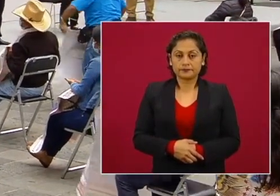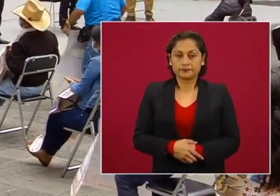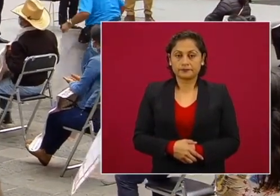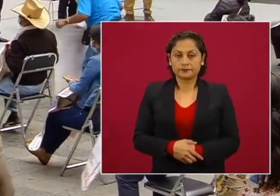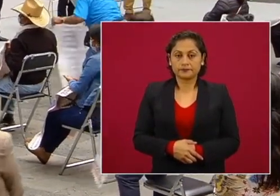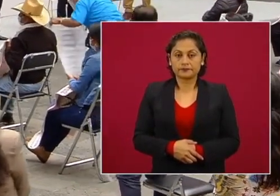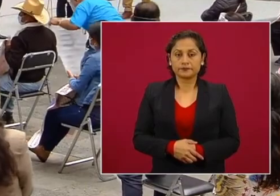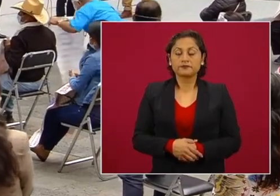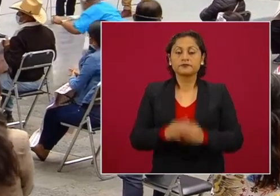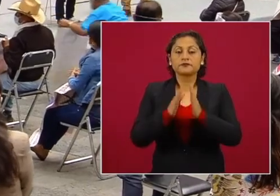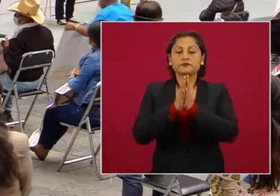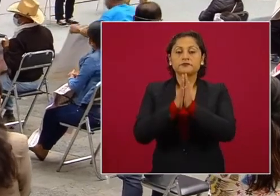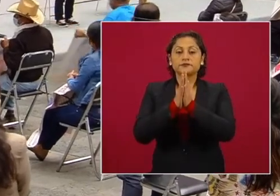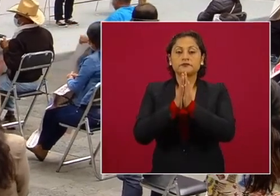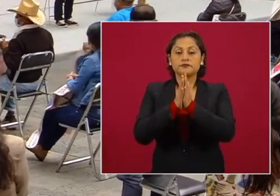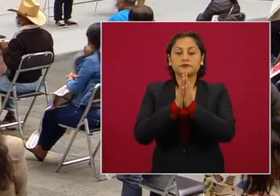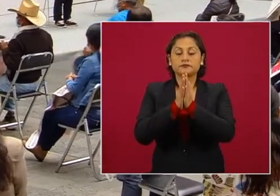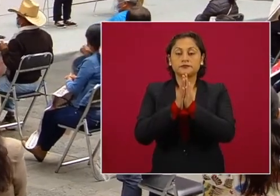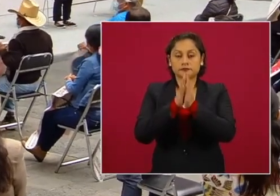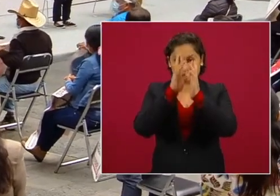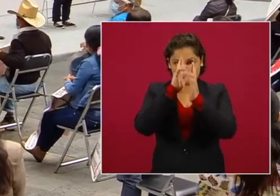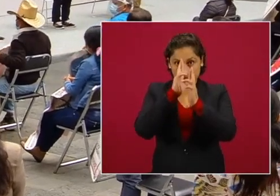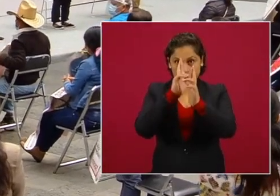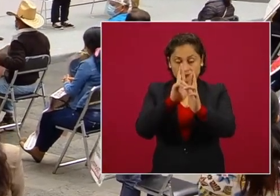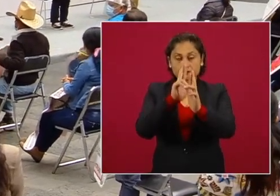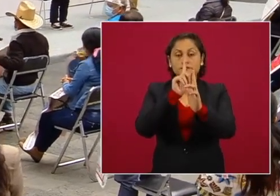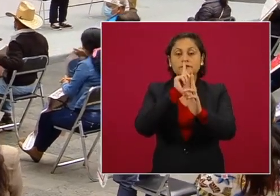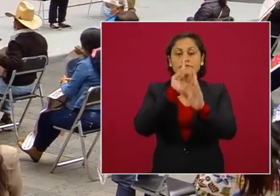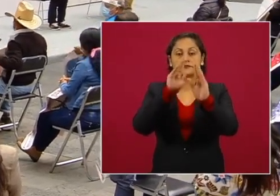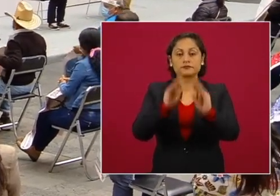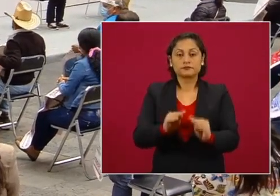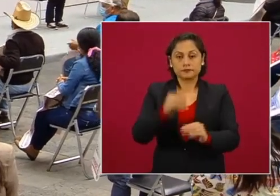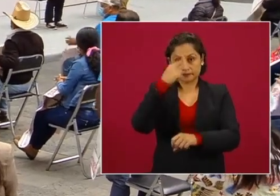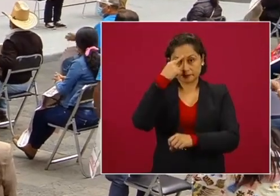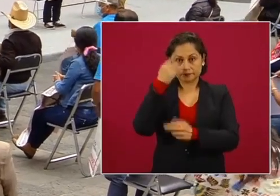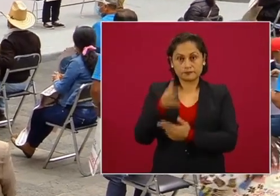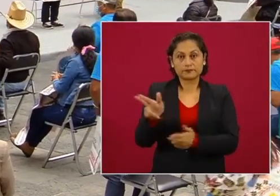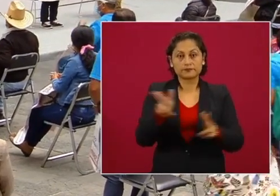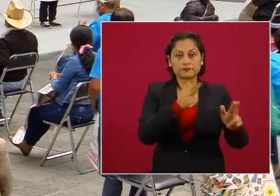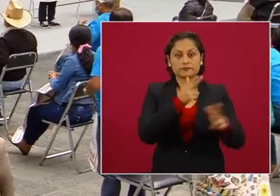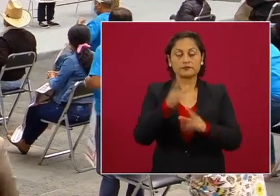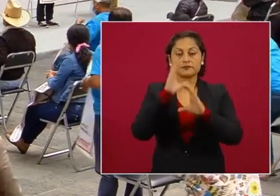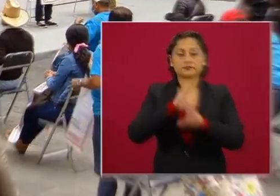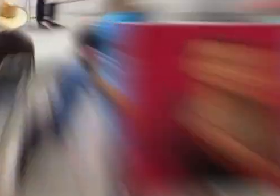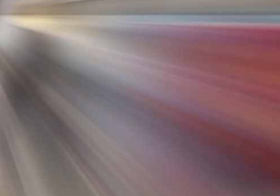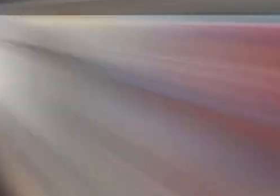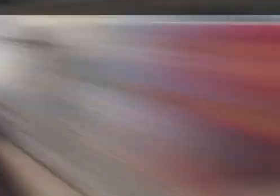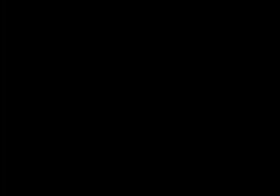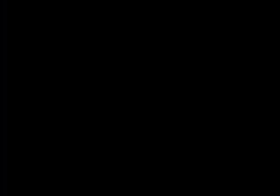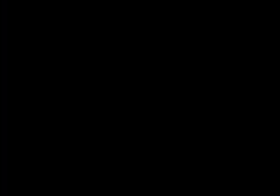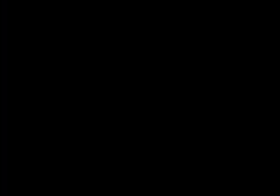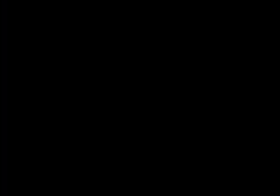le solicitamos guardar el debido respeto para entonar nuestro himno nacional mexicano